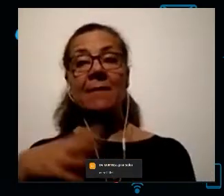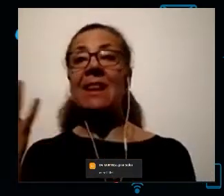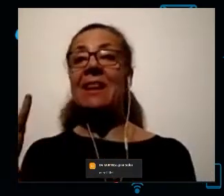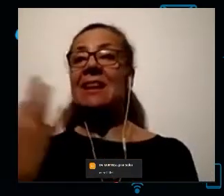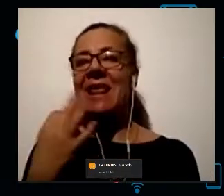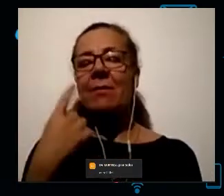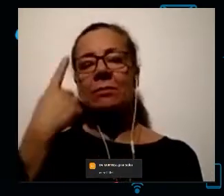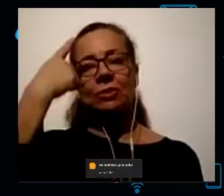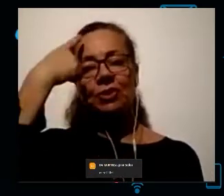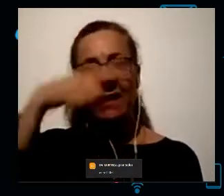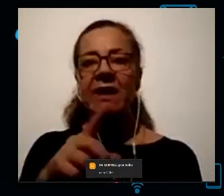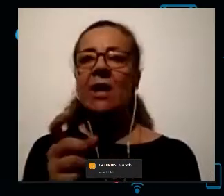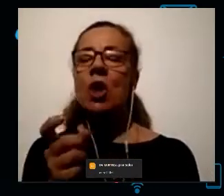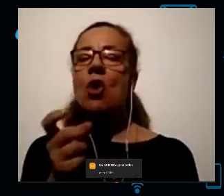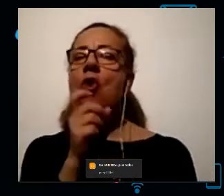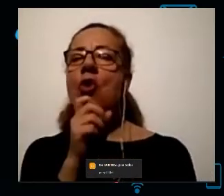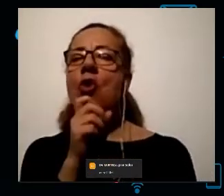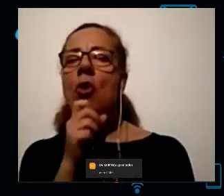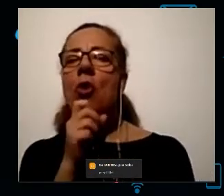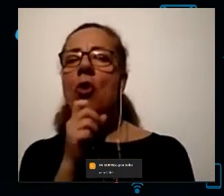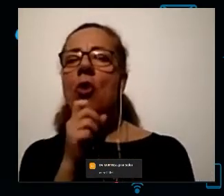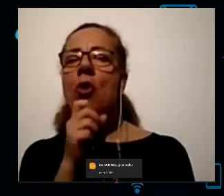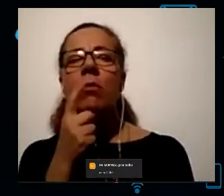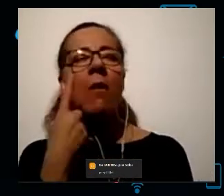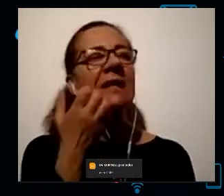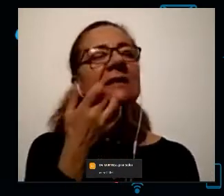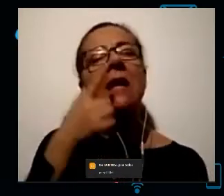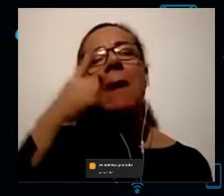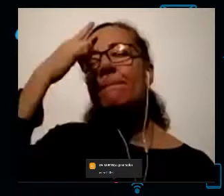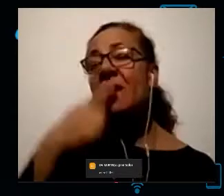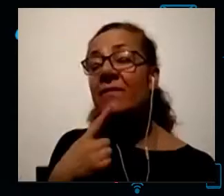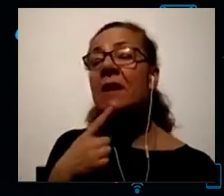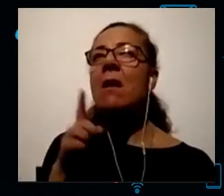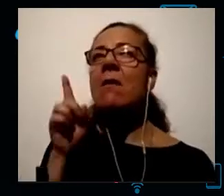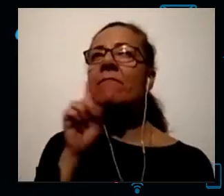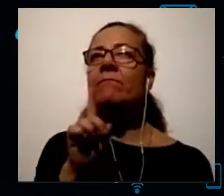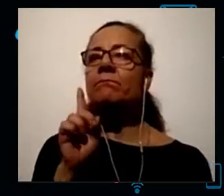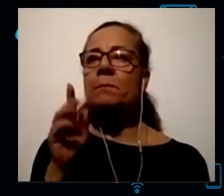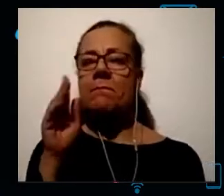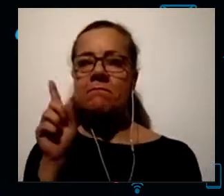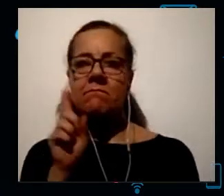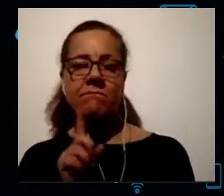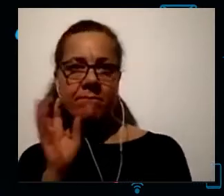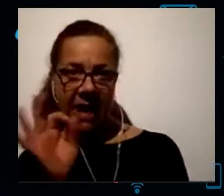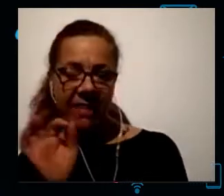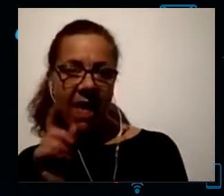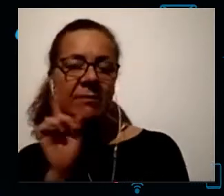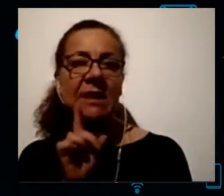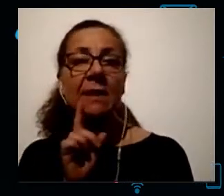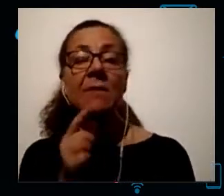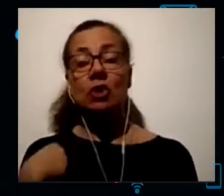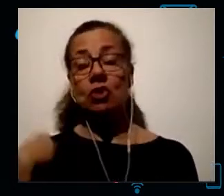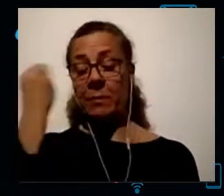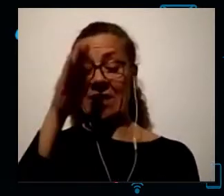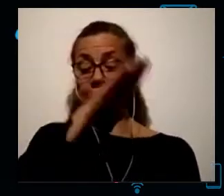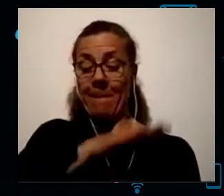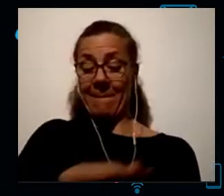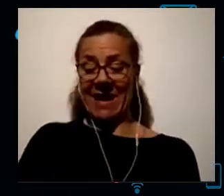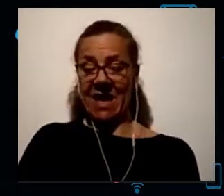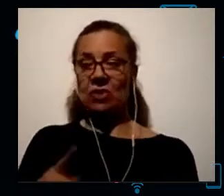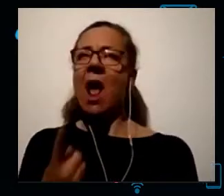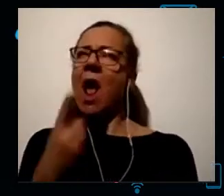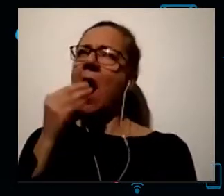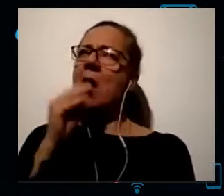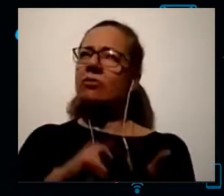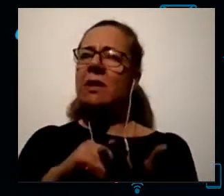cómo chequear si un perfil es falso anza sapiens o en el caso de los más pequeños en este caso y a veces los más pequeños